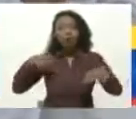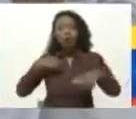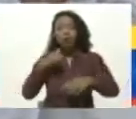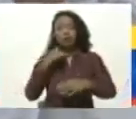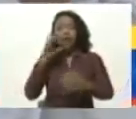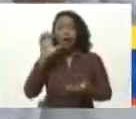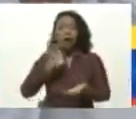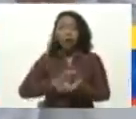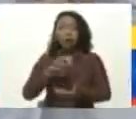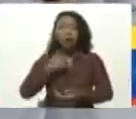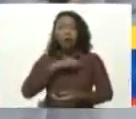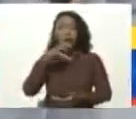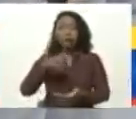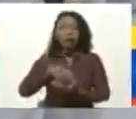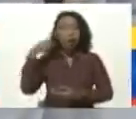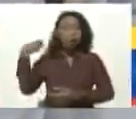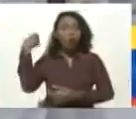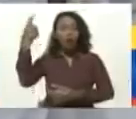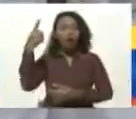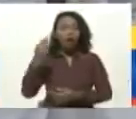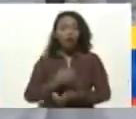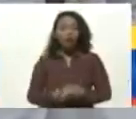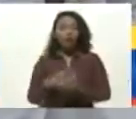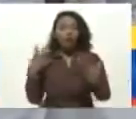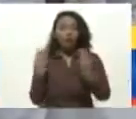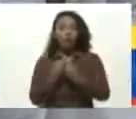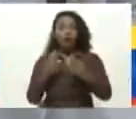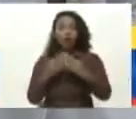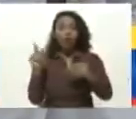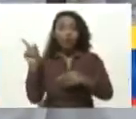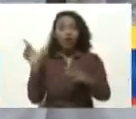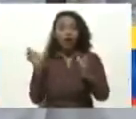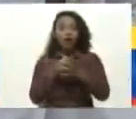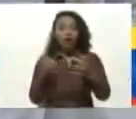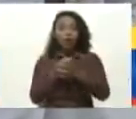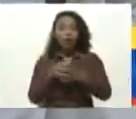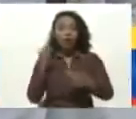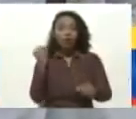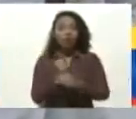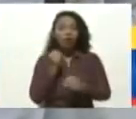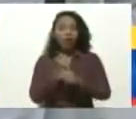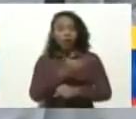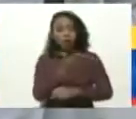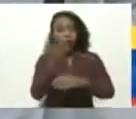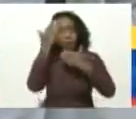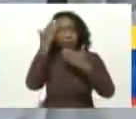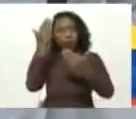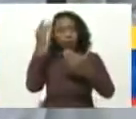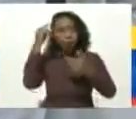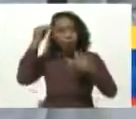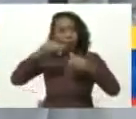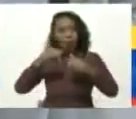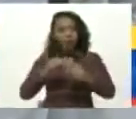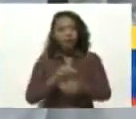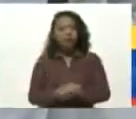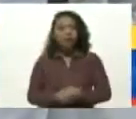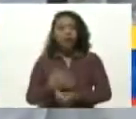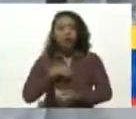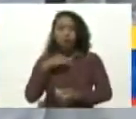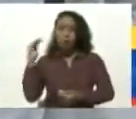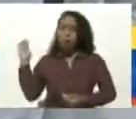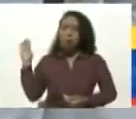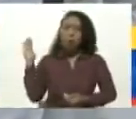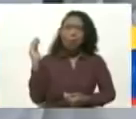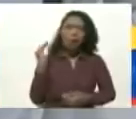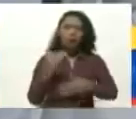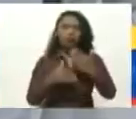Guárico. En compañía con todo este equipo de trabajo que usted ha saludado en el día de hoy. Hemos venido en